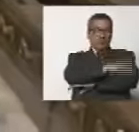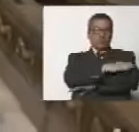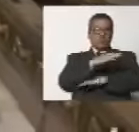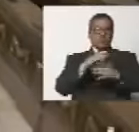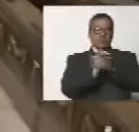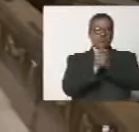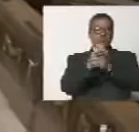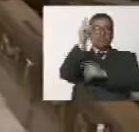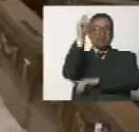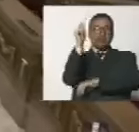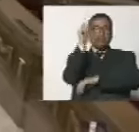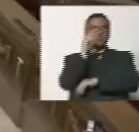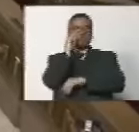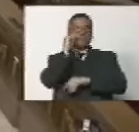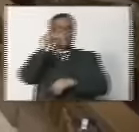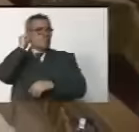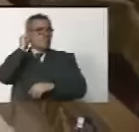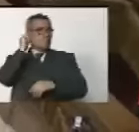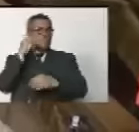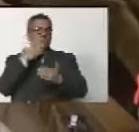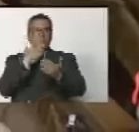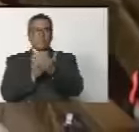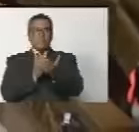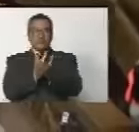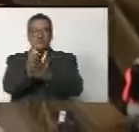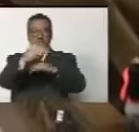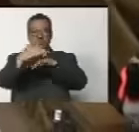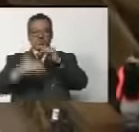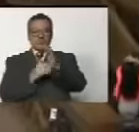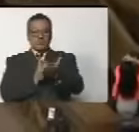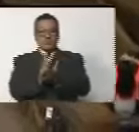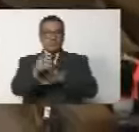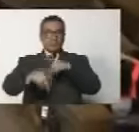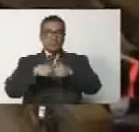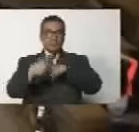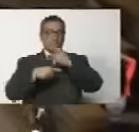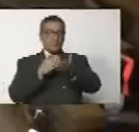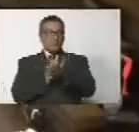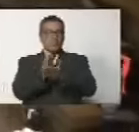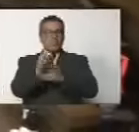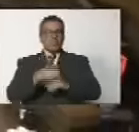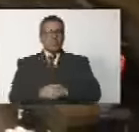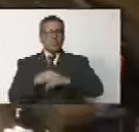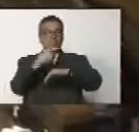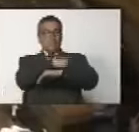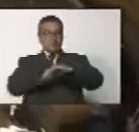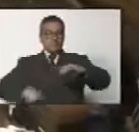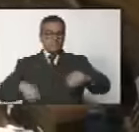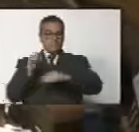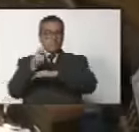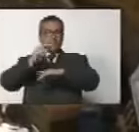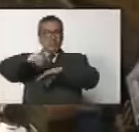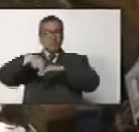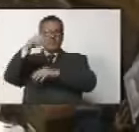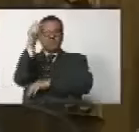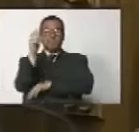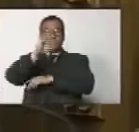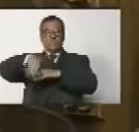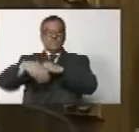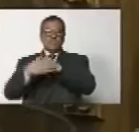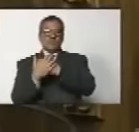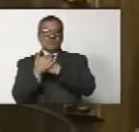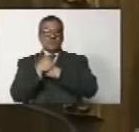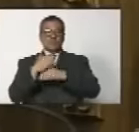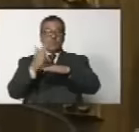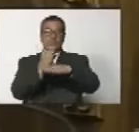colegas parlamentarios, colegas parlamentarias. Muchas gracias. Continúe, subsecretario. Procedo, vicepresidente. El presidente de la Asamblea Nacional, diputado Jorge Rodríguez